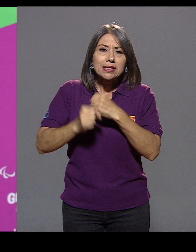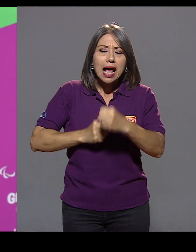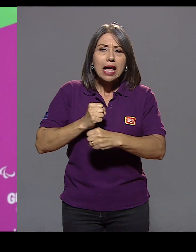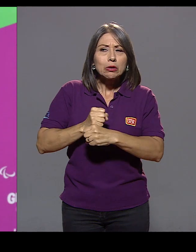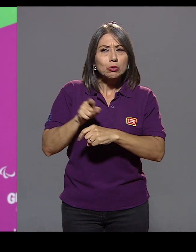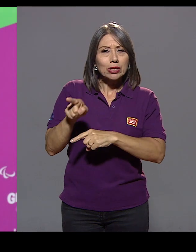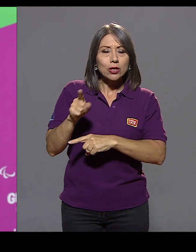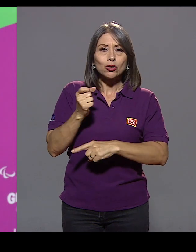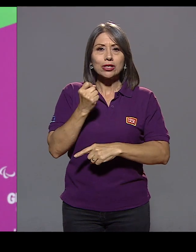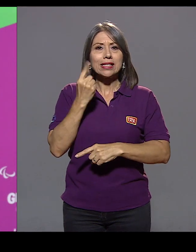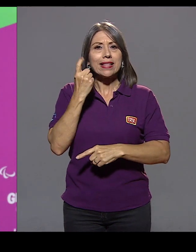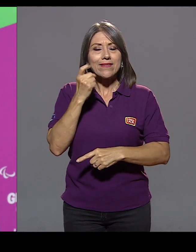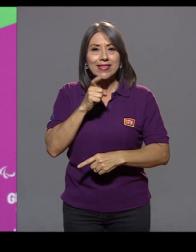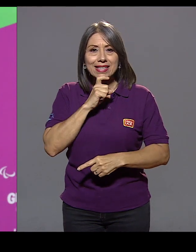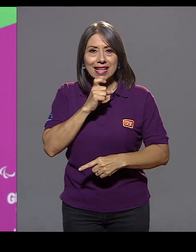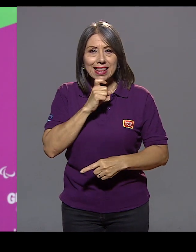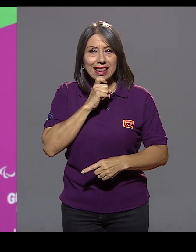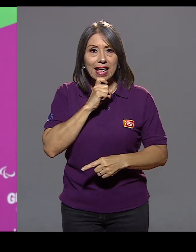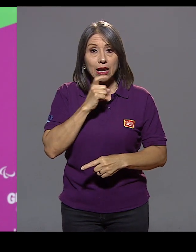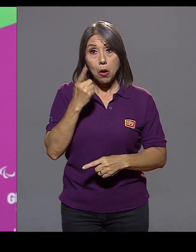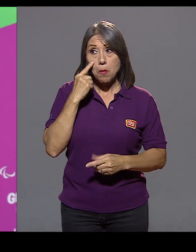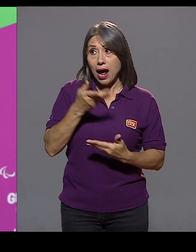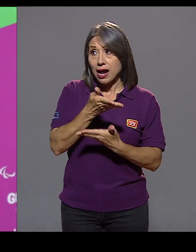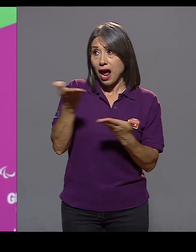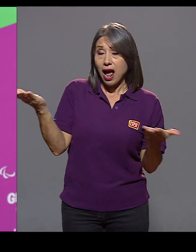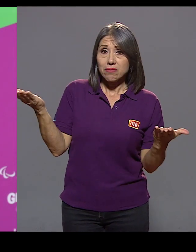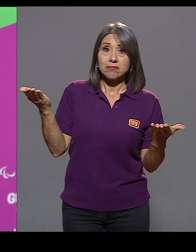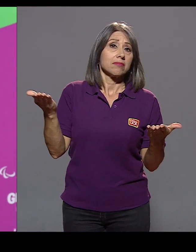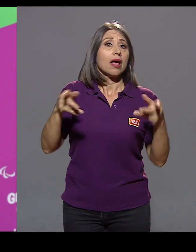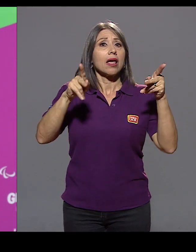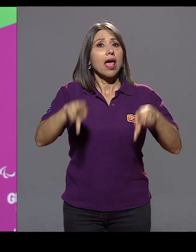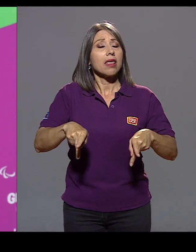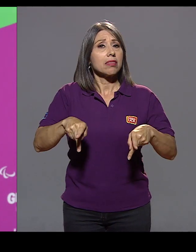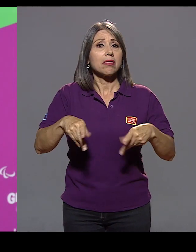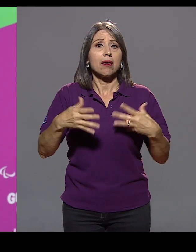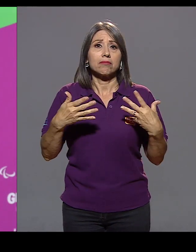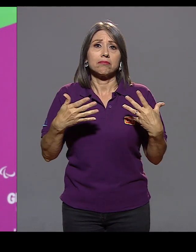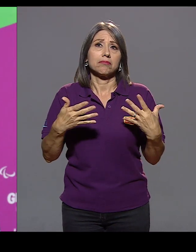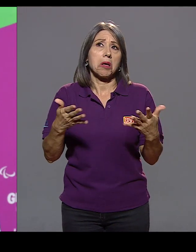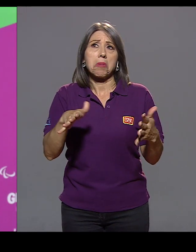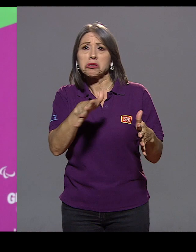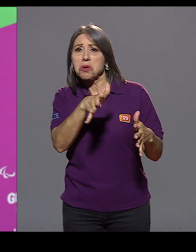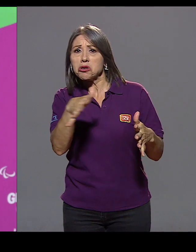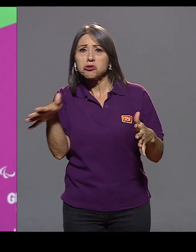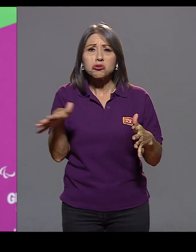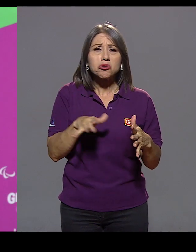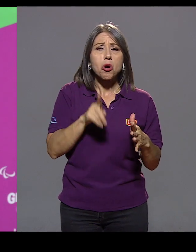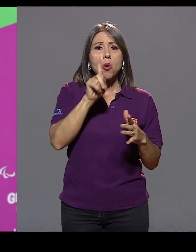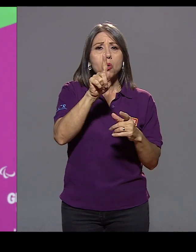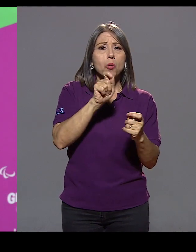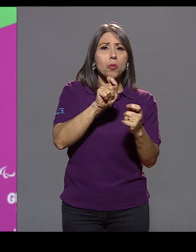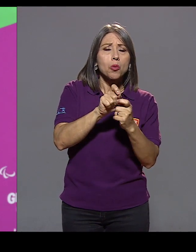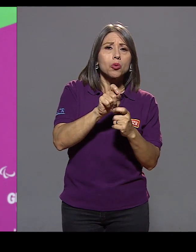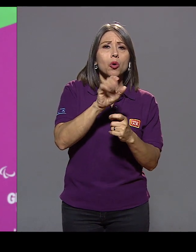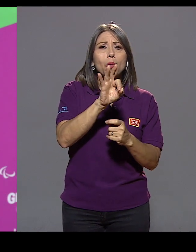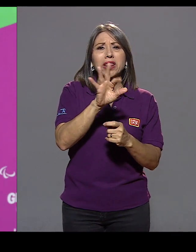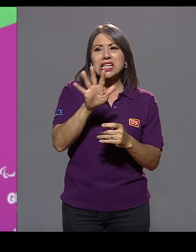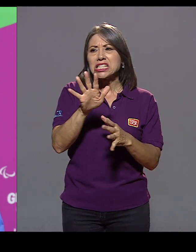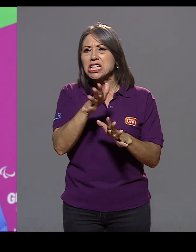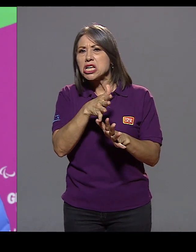Porque si vos ves acá, son promedios arriba del 1.95 m, algunos equipos 1.90 m,